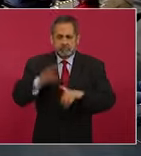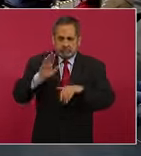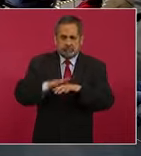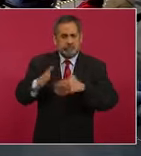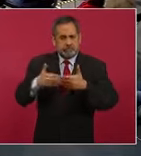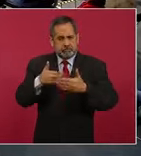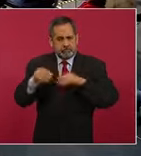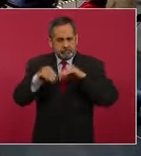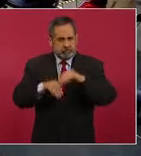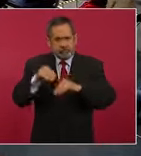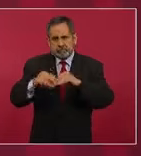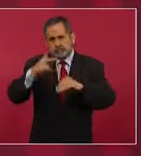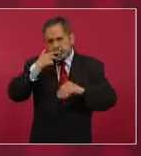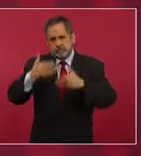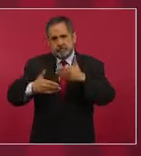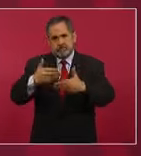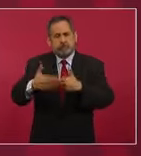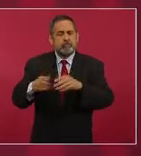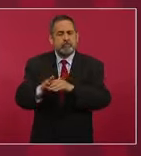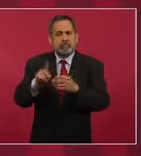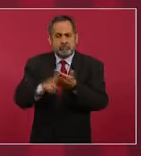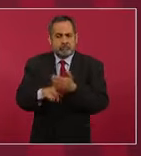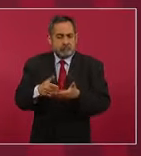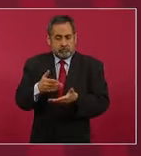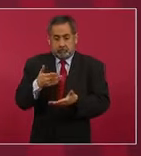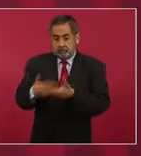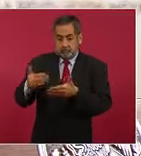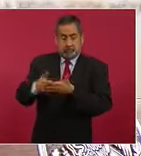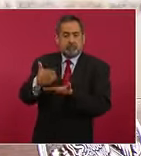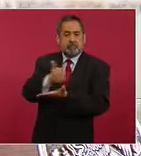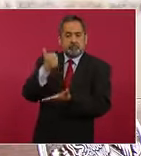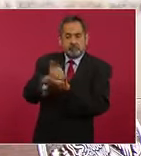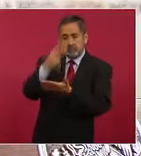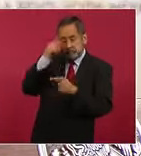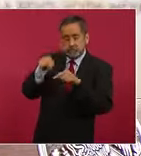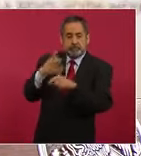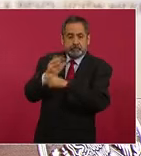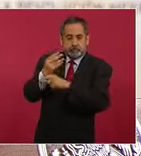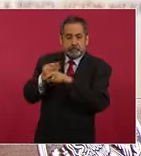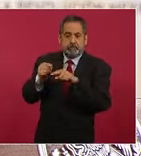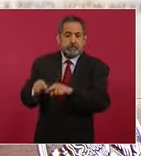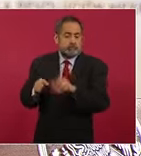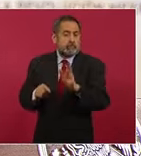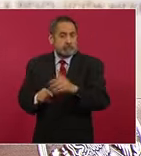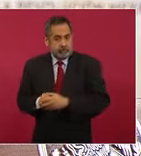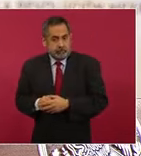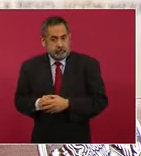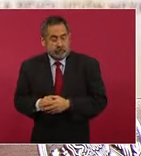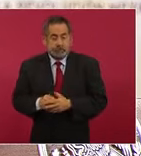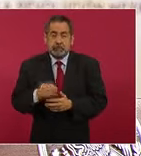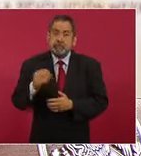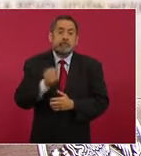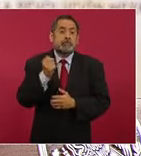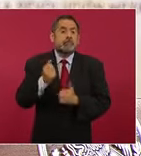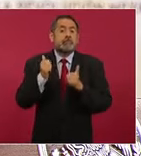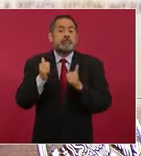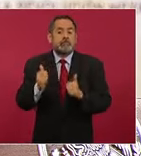modernizar, mejorar los servicios del actual aeropuerto de la Ciudad de México, que se salvó